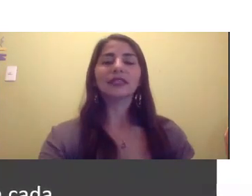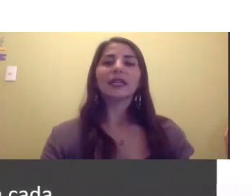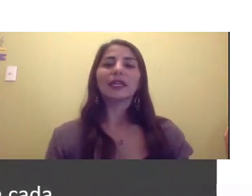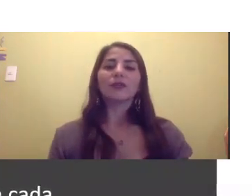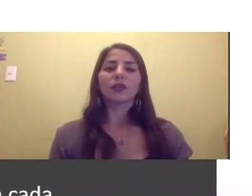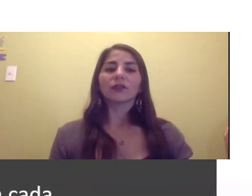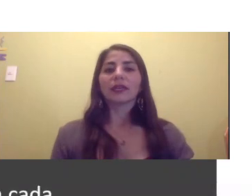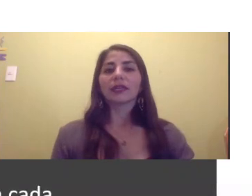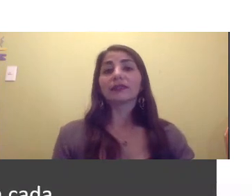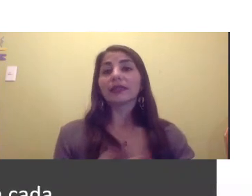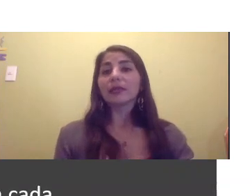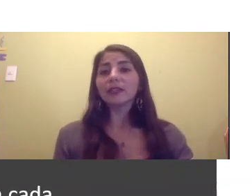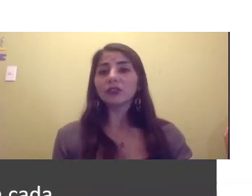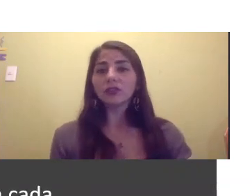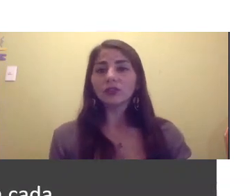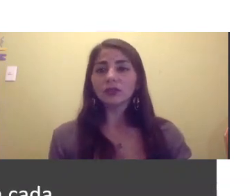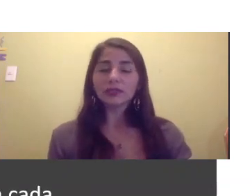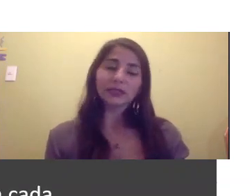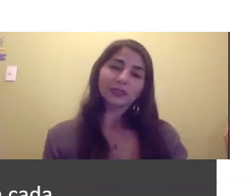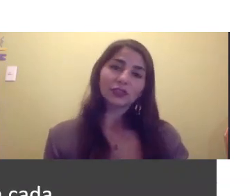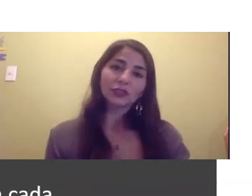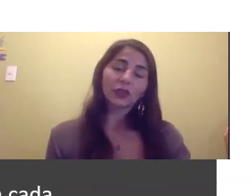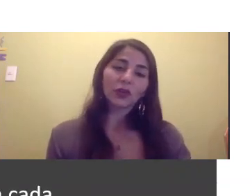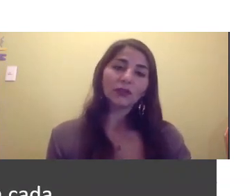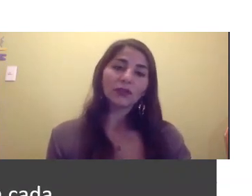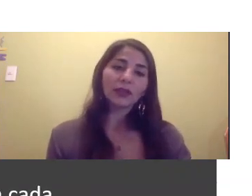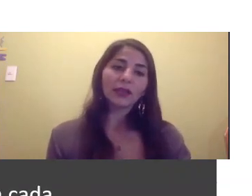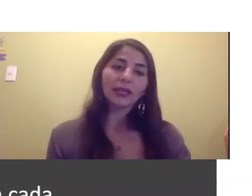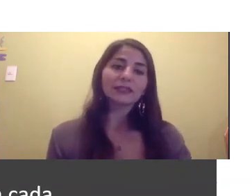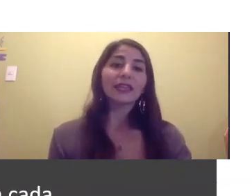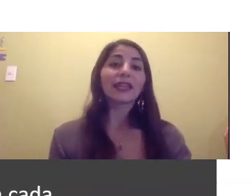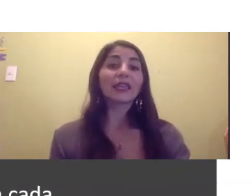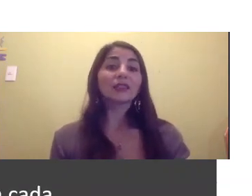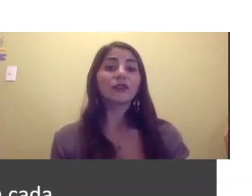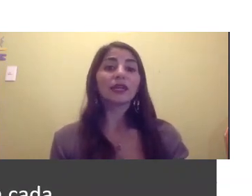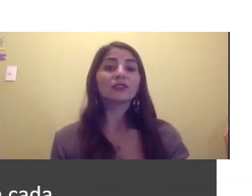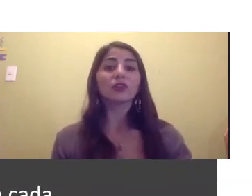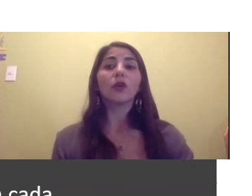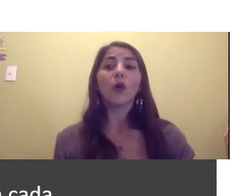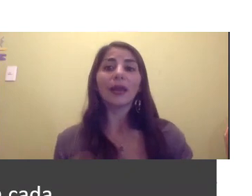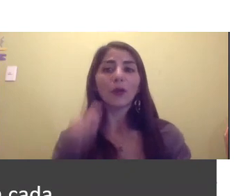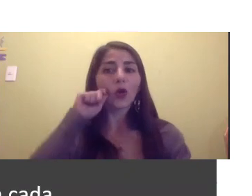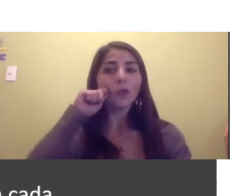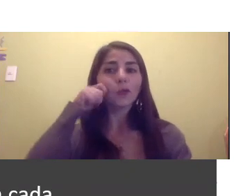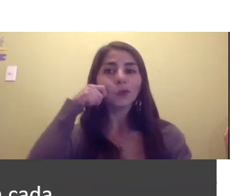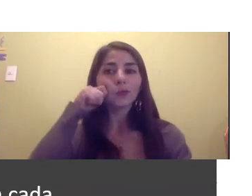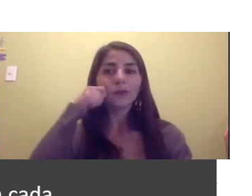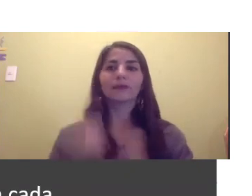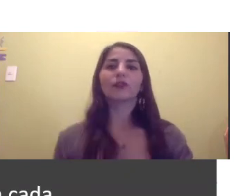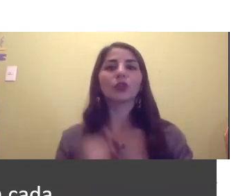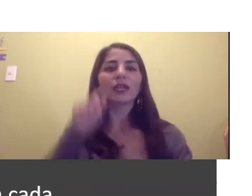¿ya? Y bueno, terminando con nuestra sesión de hoy, la seña de la identificación o el